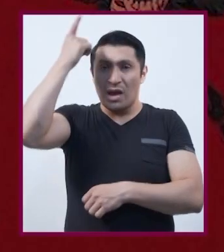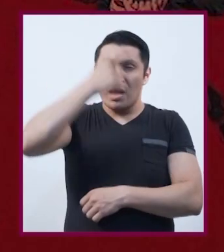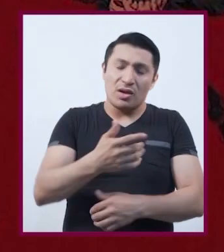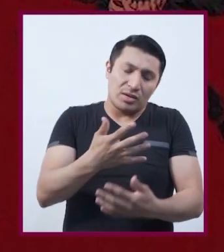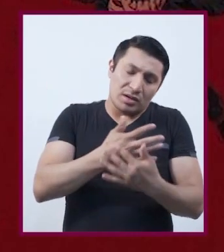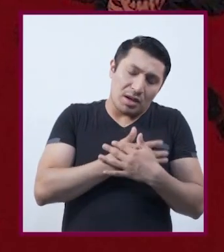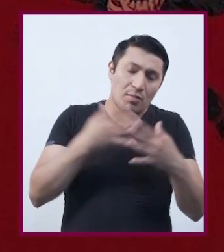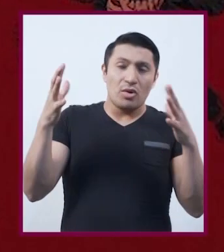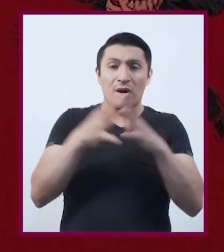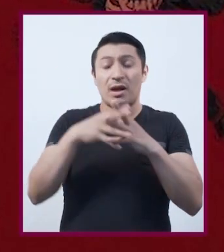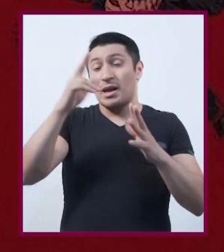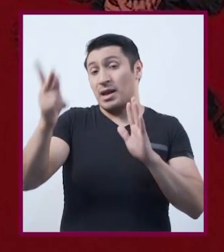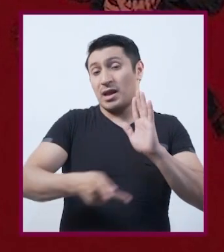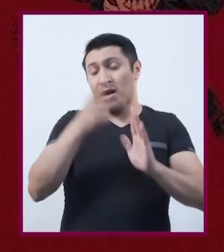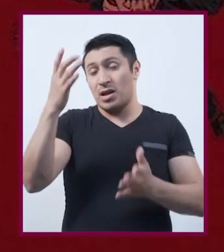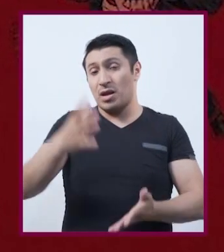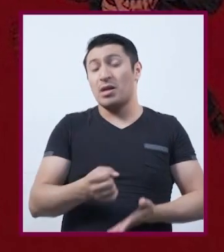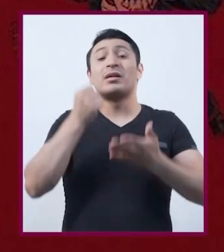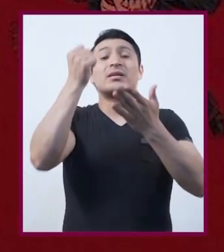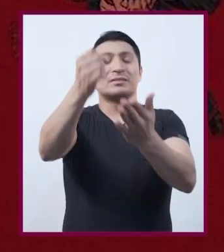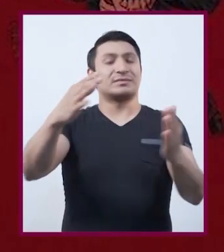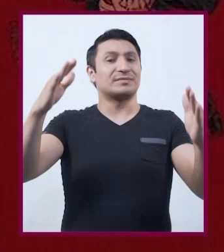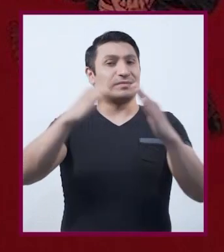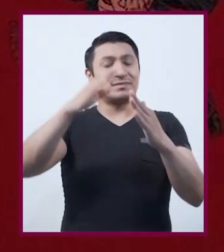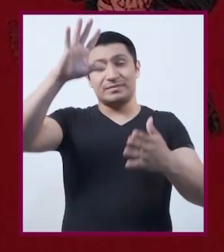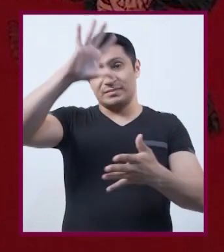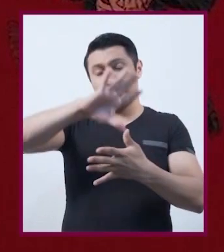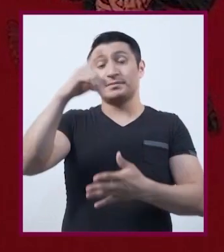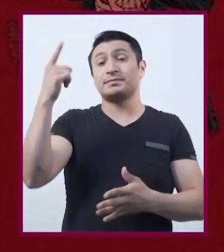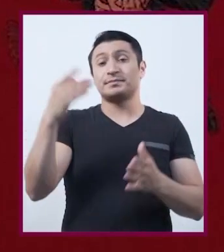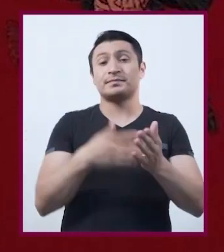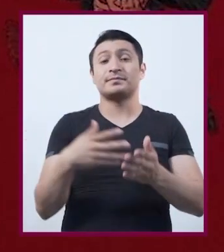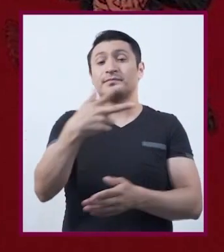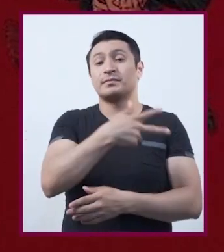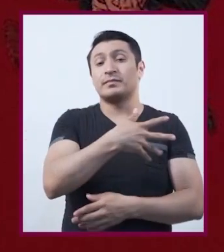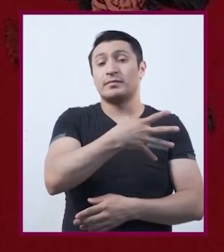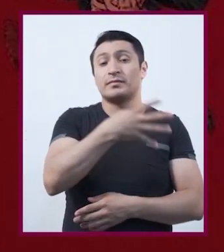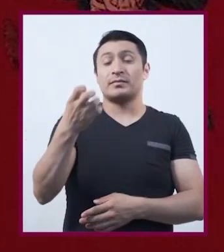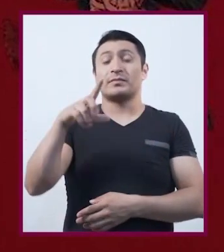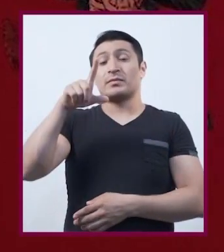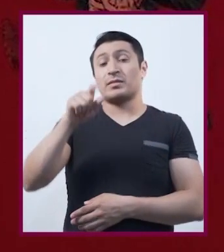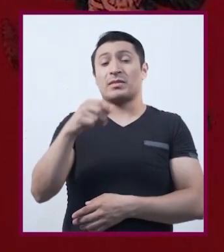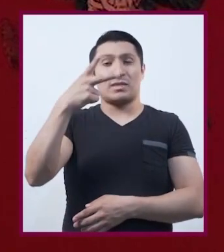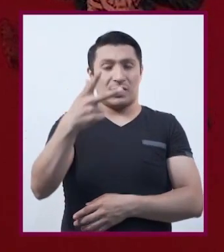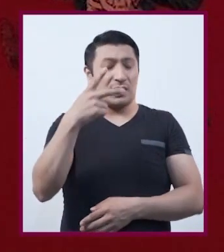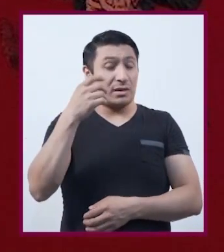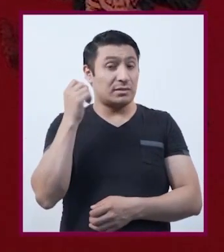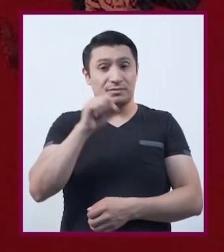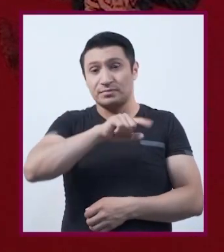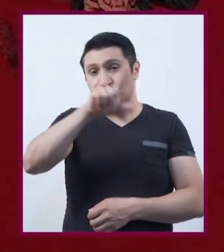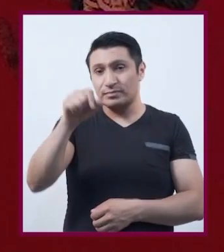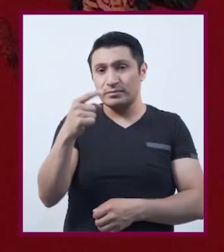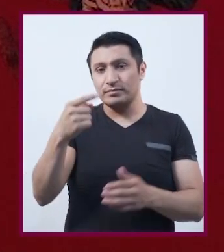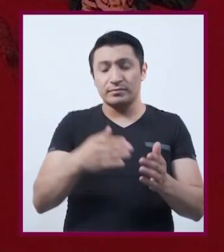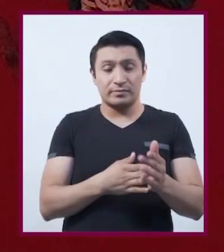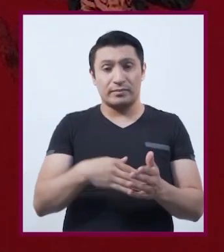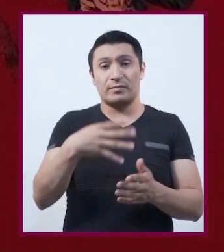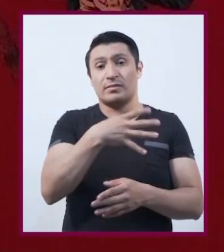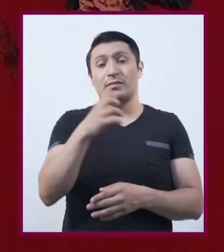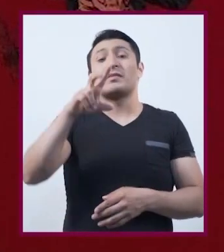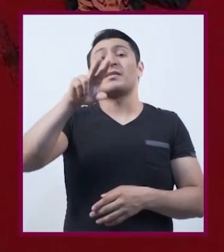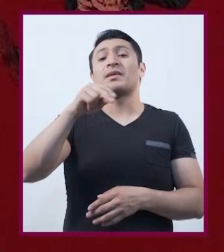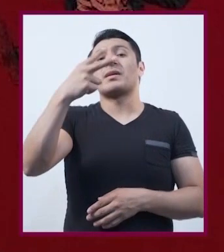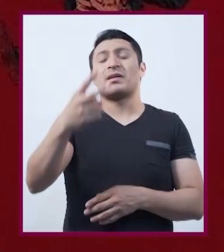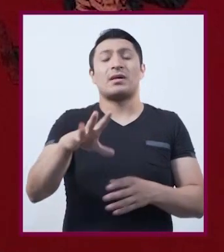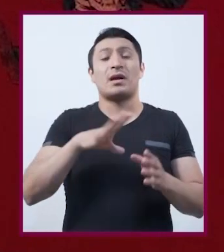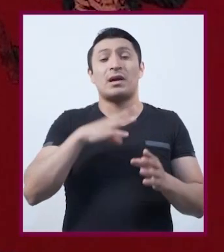y a partir de 1982 la trilogía Memoria del Fuego, considerada su obra mayor y en la que cuenta la historia